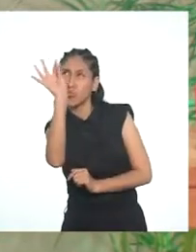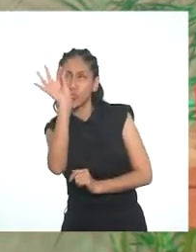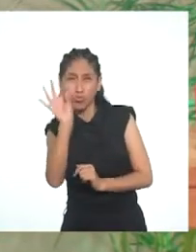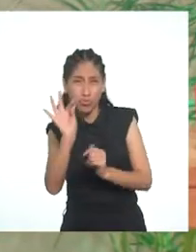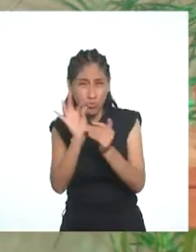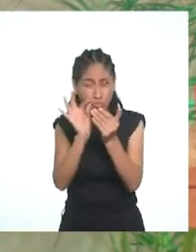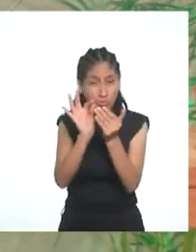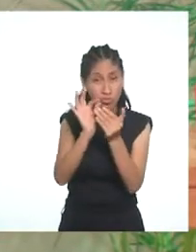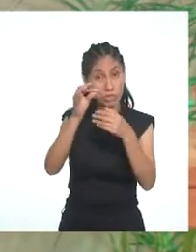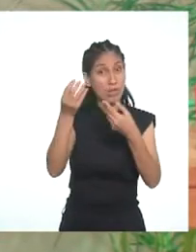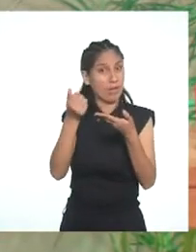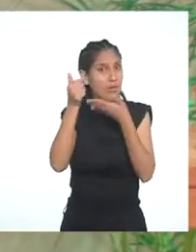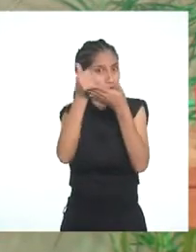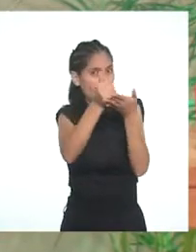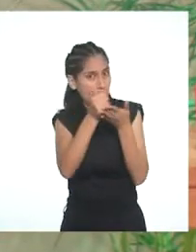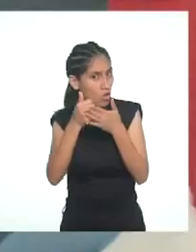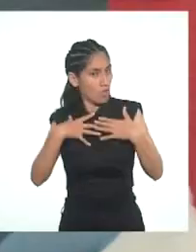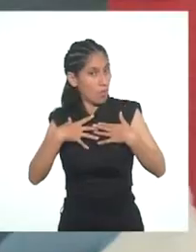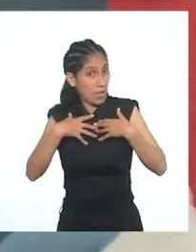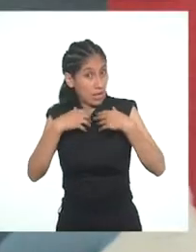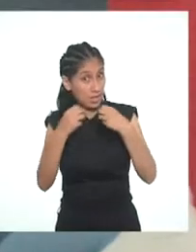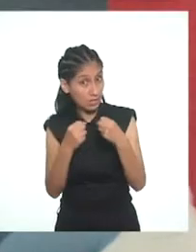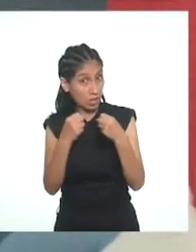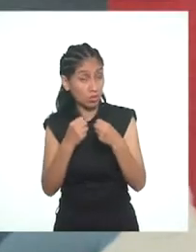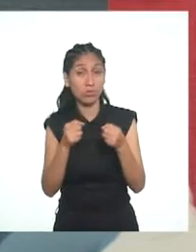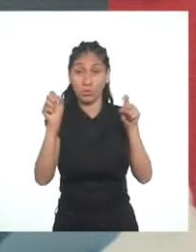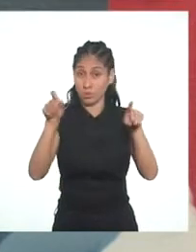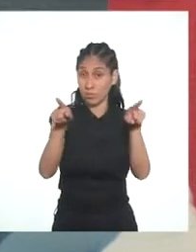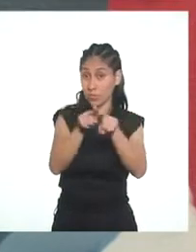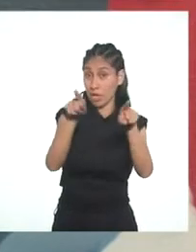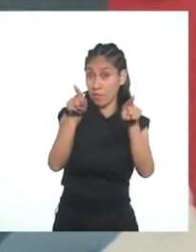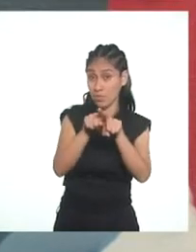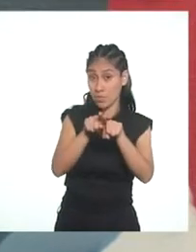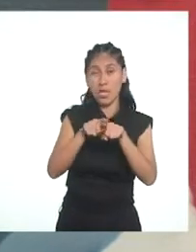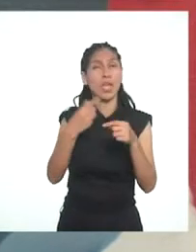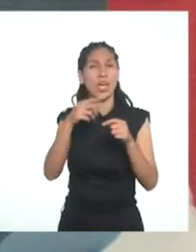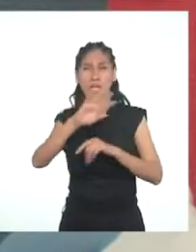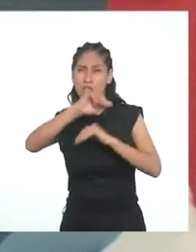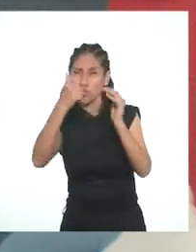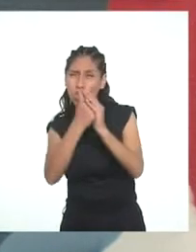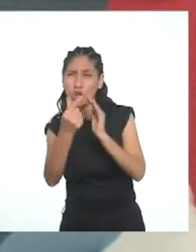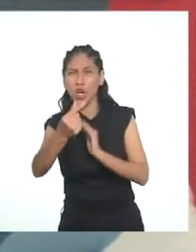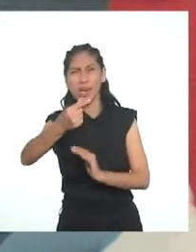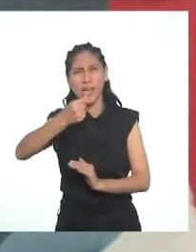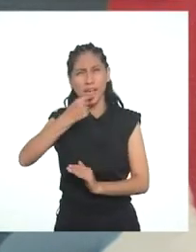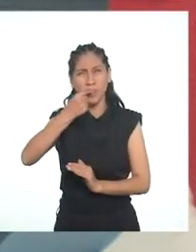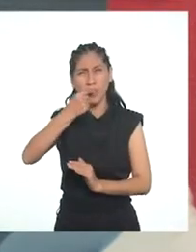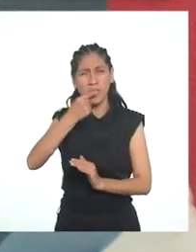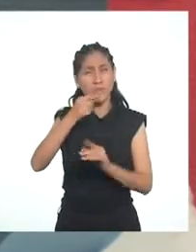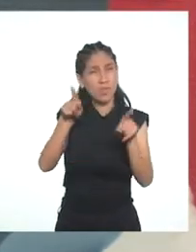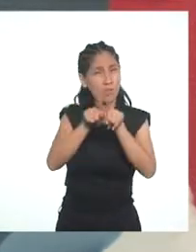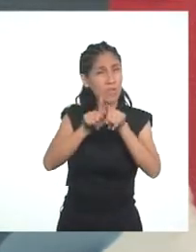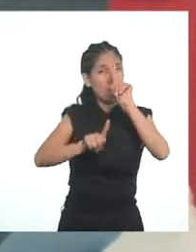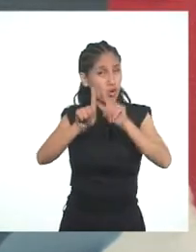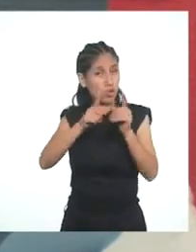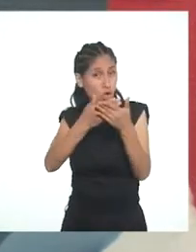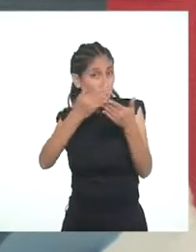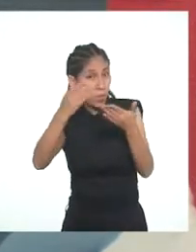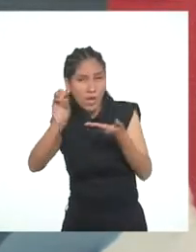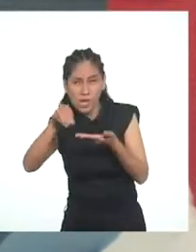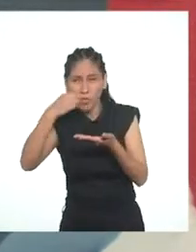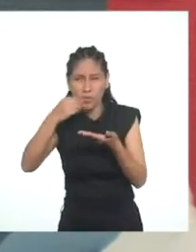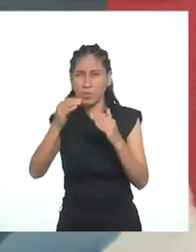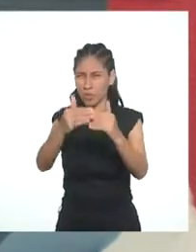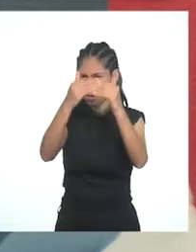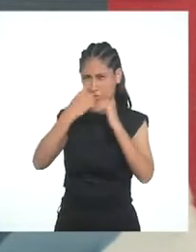ayudan a generar medicamentos. Entre otras cosas, medicamentos y también algunos productos alimenticios. Pero aún nos falta